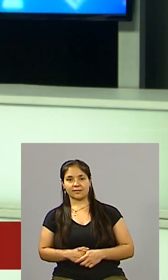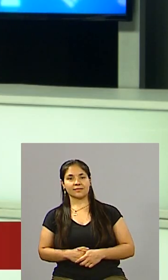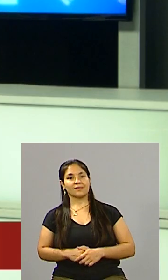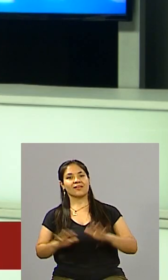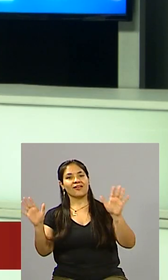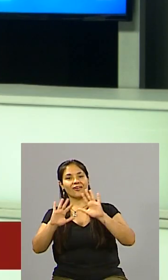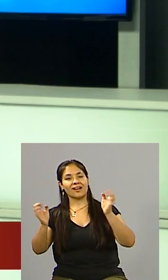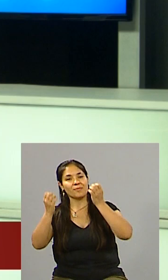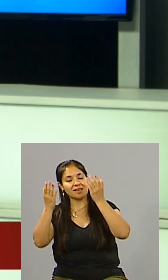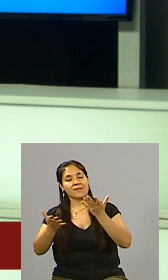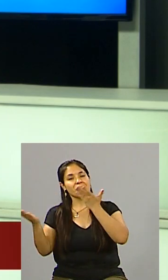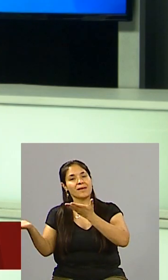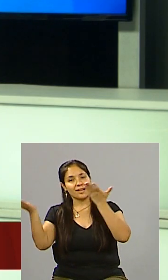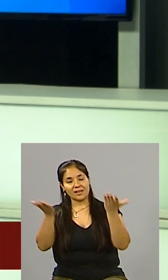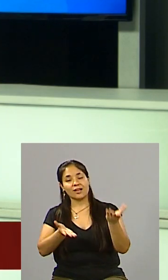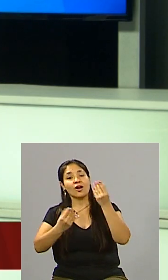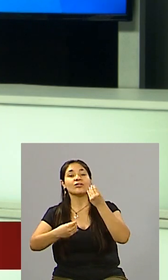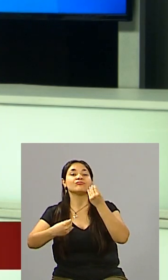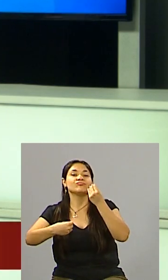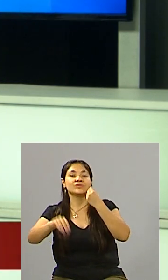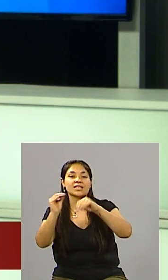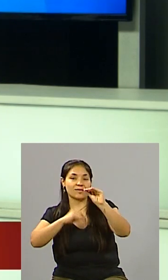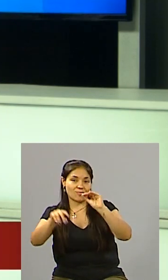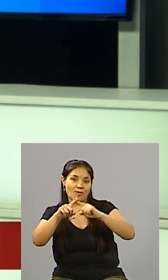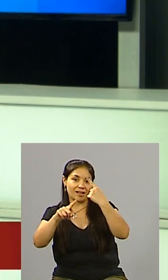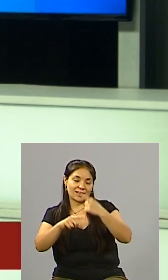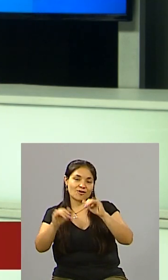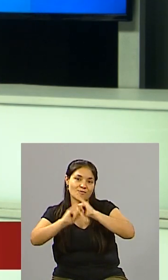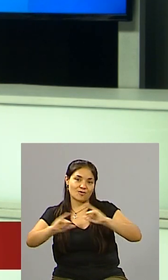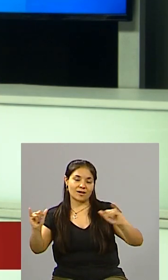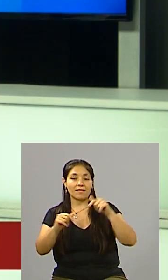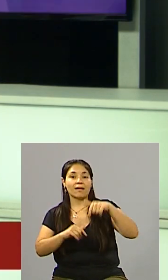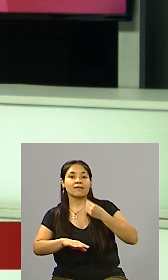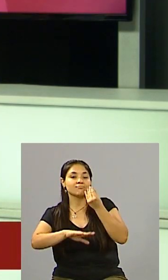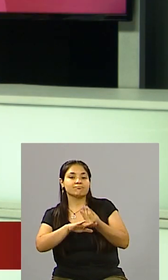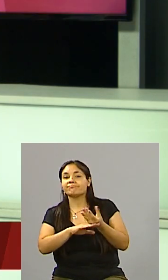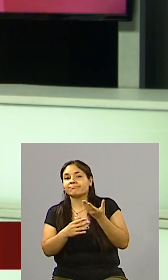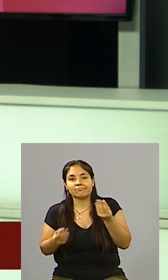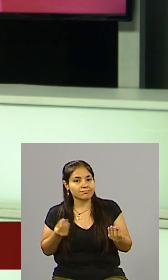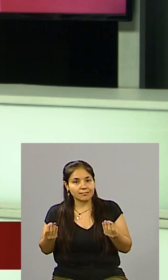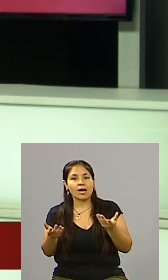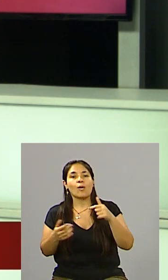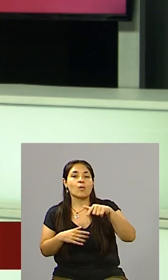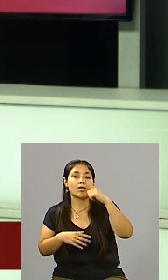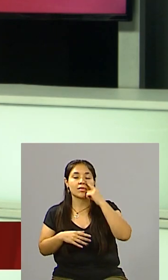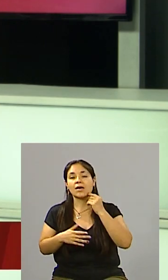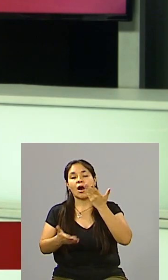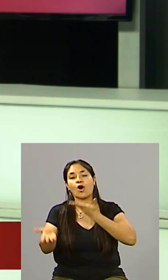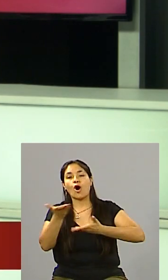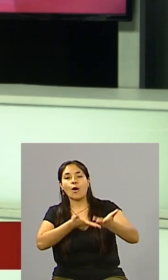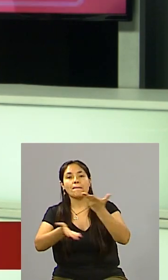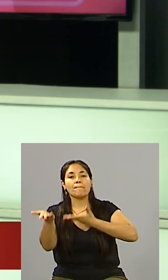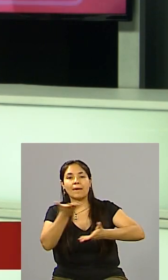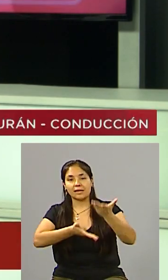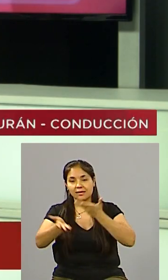¿Qué tal? Bienvenidas, bienvenidos a esta nueva edición de Chat Político. Aquí estamos para compartir una jornada, un programa muy